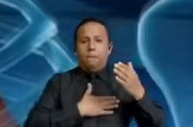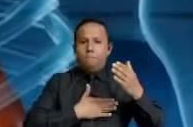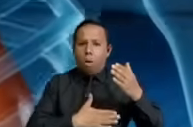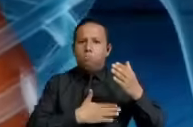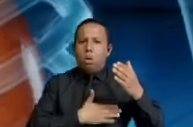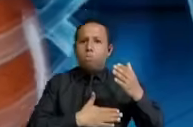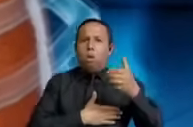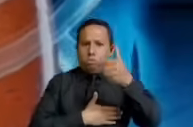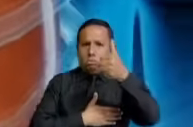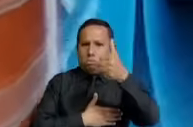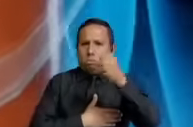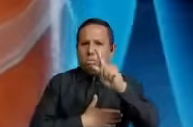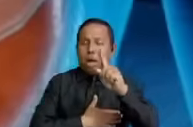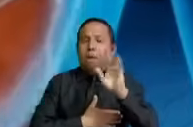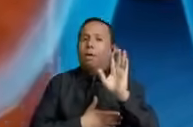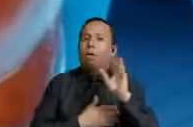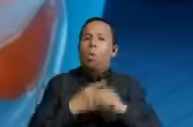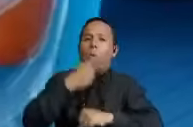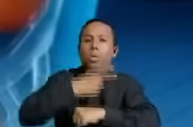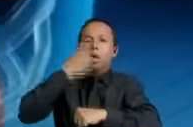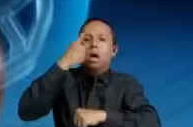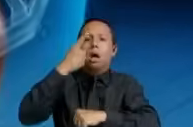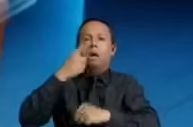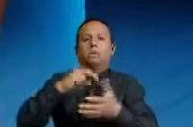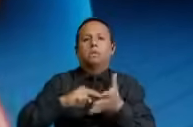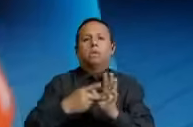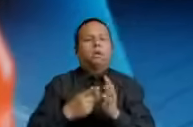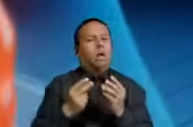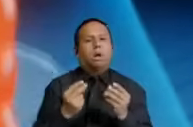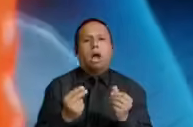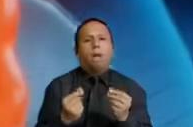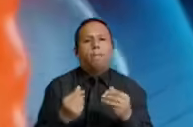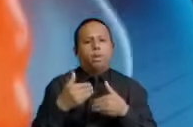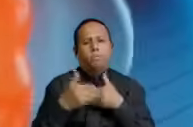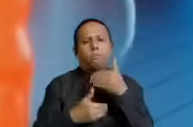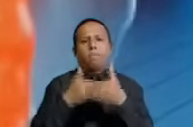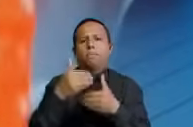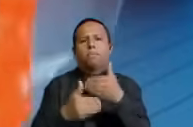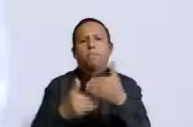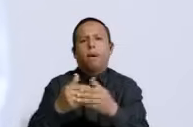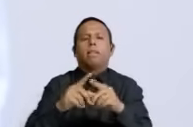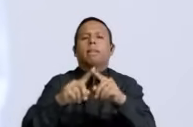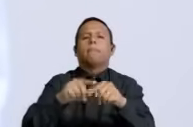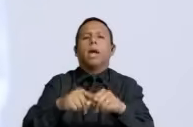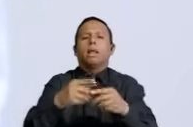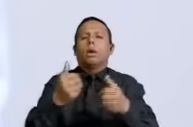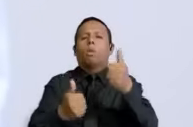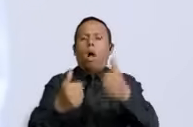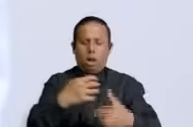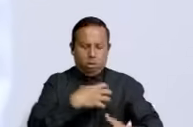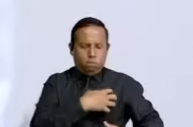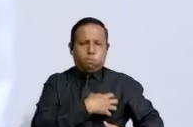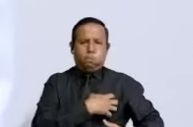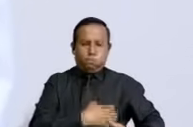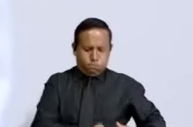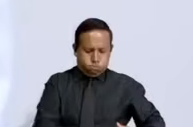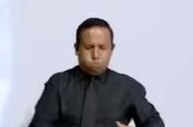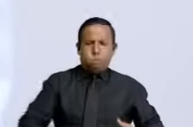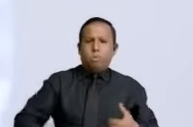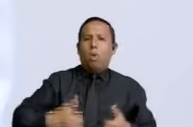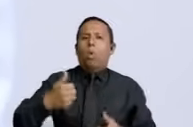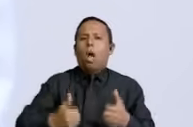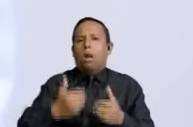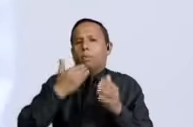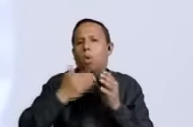horas eh se completa todo el proceso dependiendo del órgano el órgano que